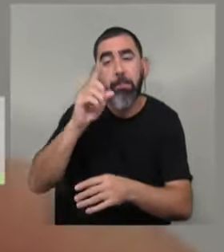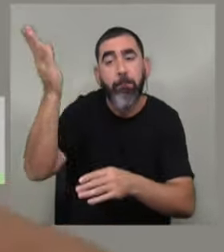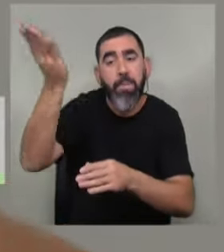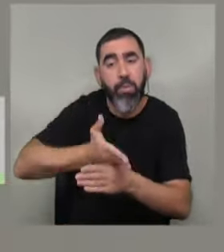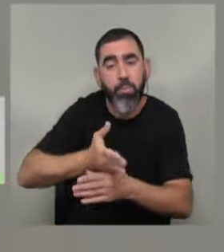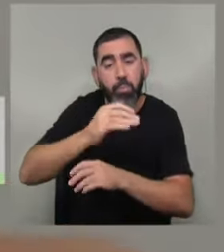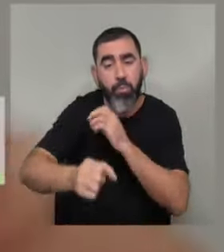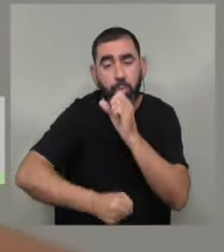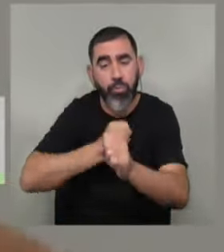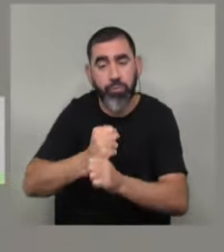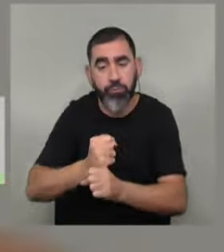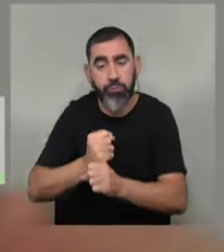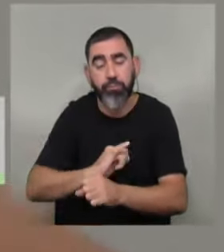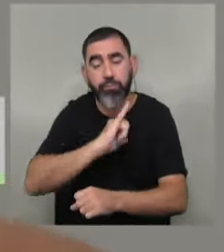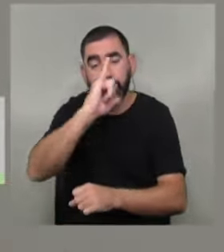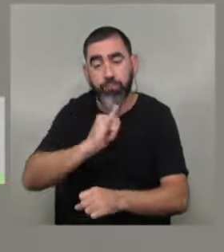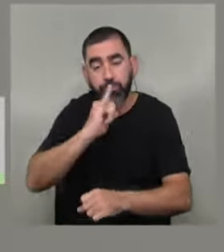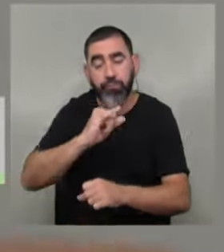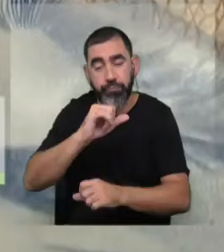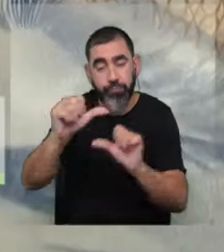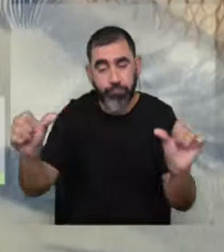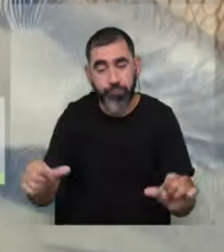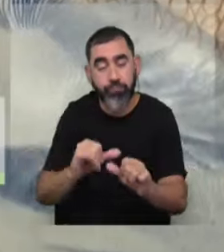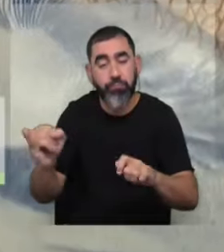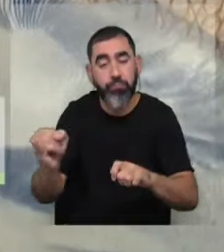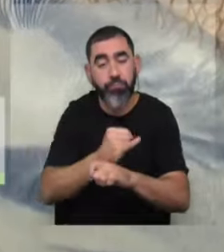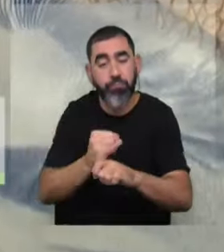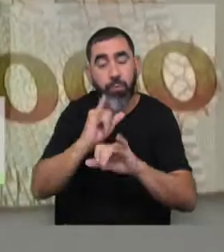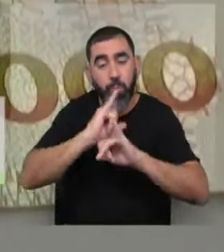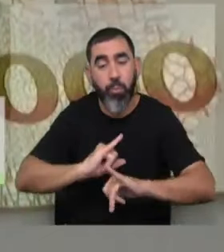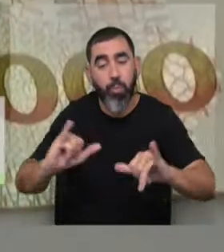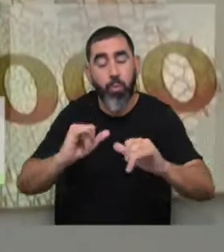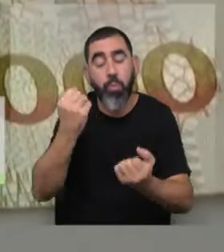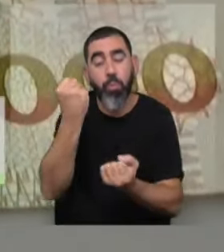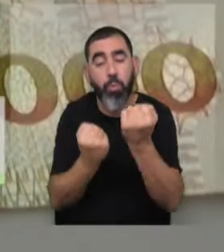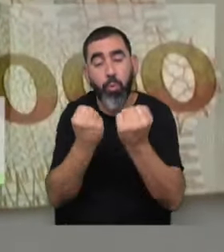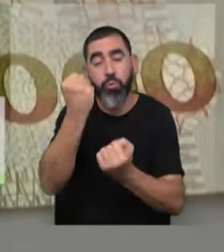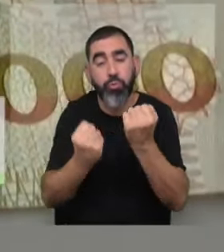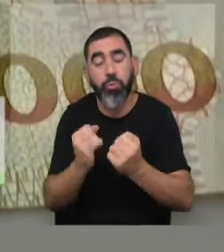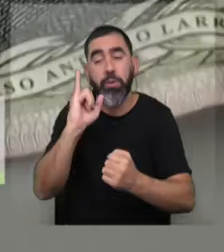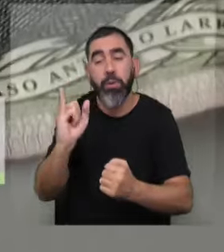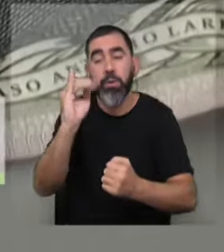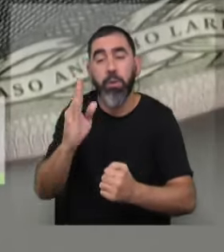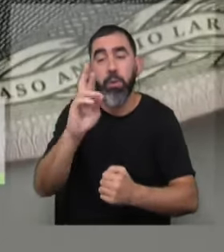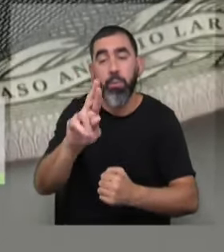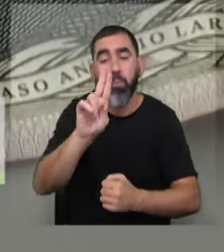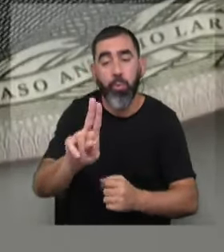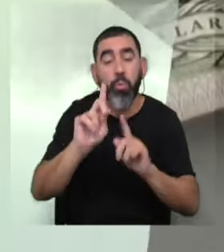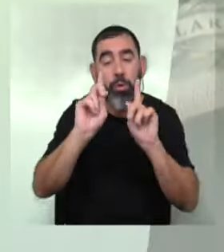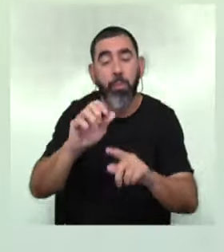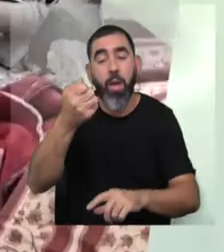15.000% anual, según un informe realizado por el Instituto de Promoción Económica y Social, IPRU y AEBU.